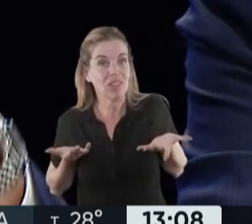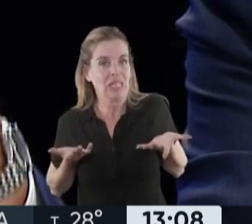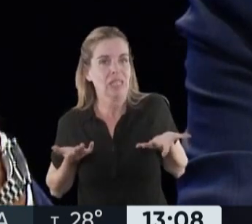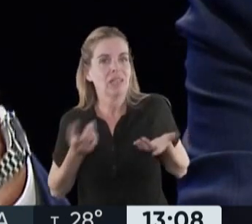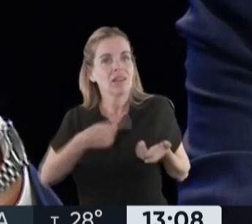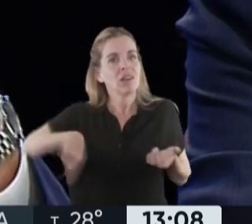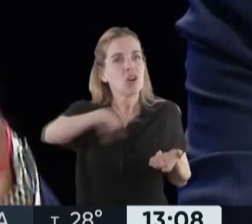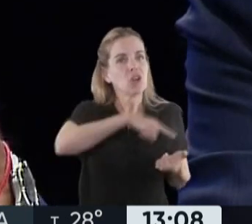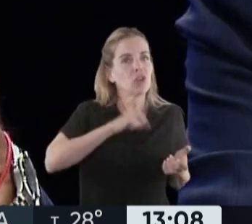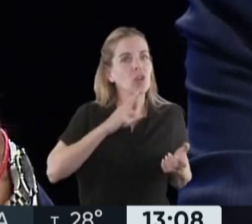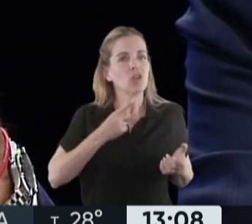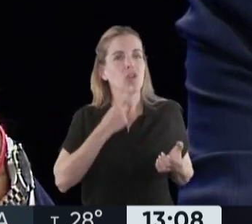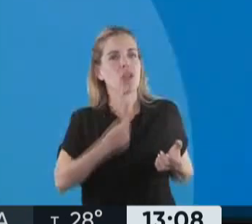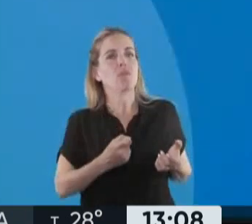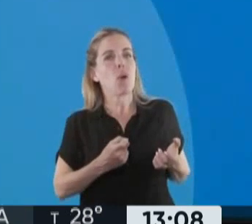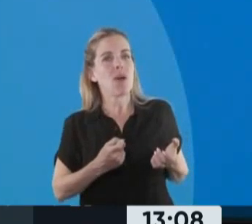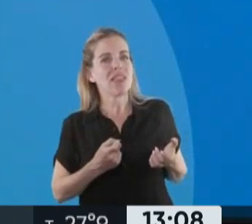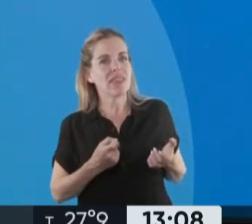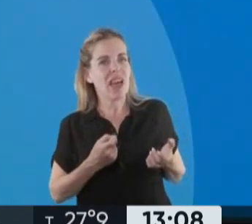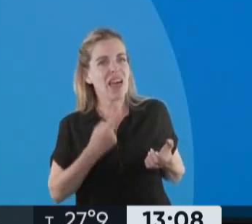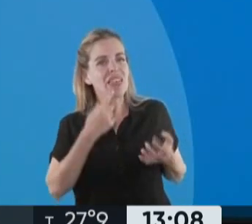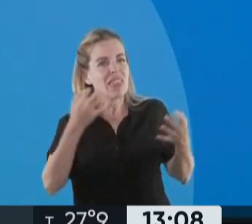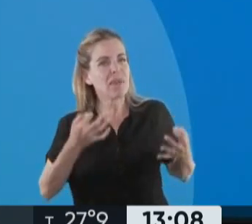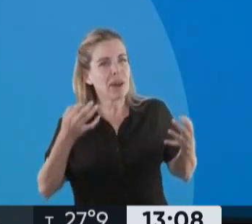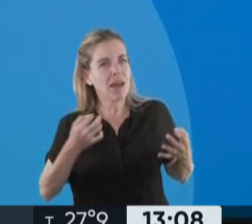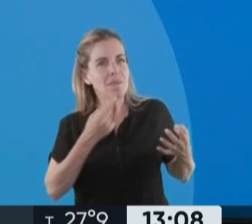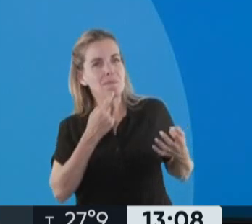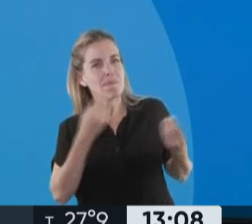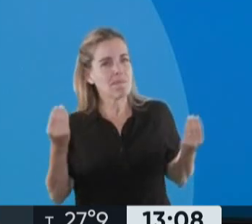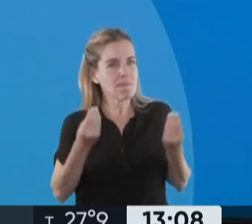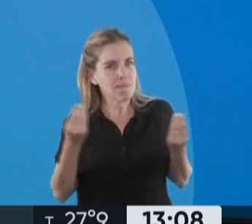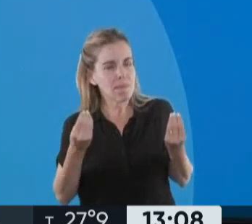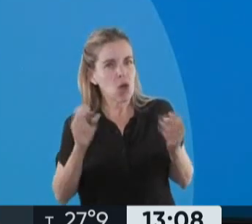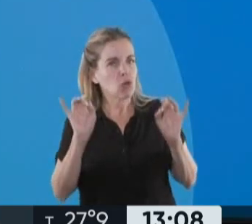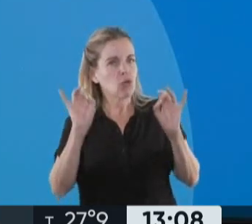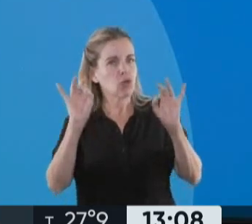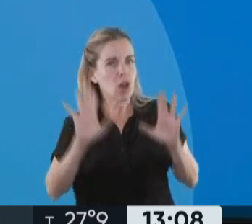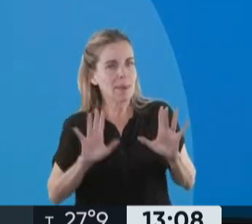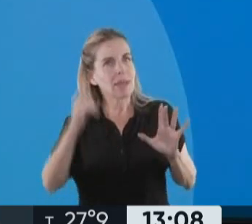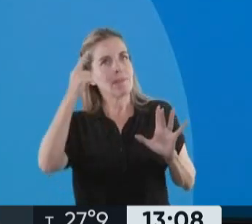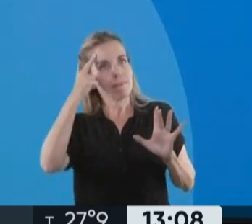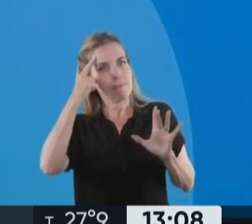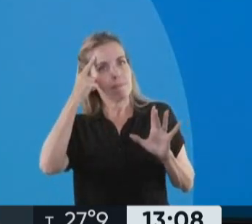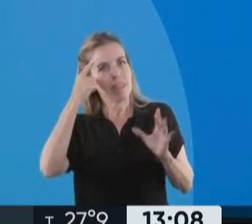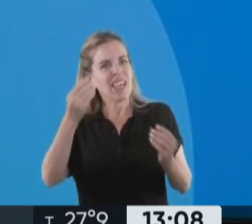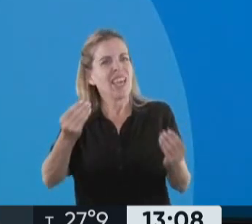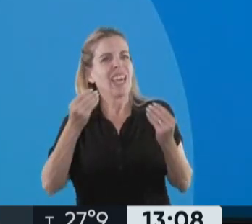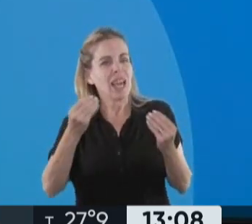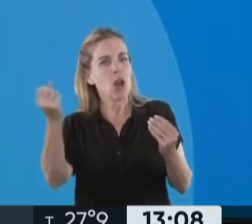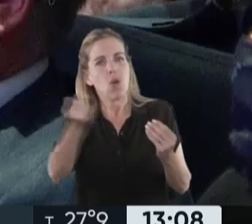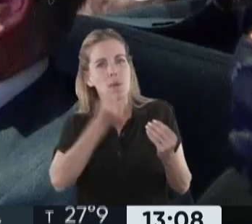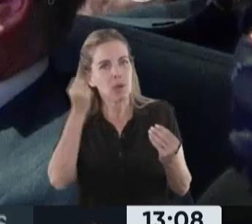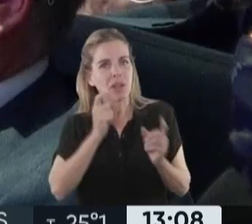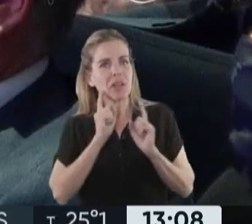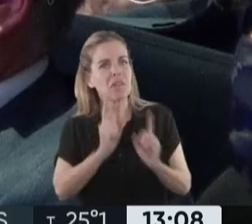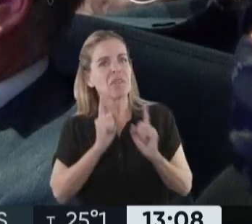Nosotros advertimos que en verdad lo único que quedó en pie fue la inversión genuina, la inversión real,